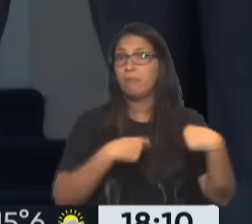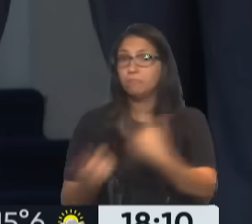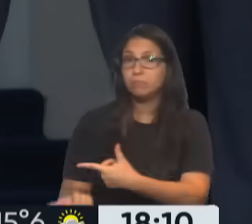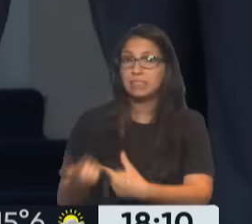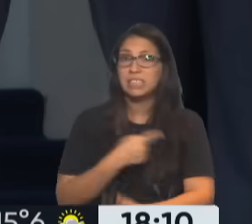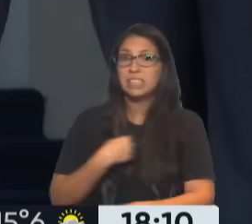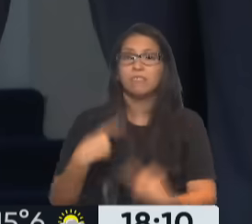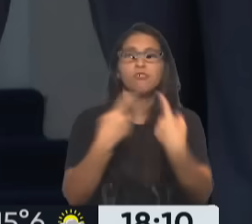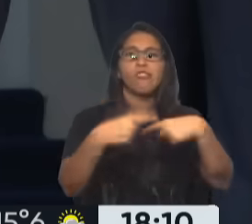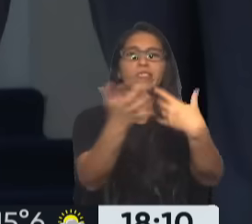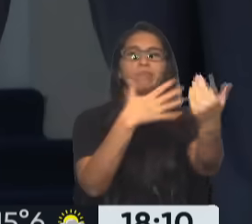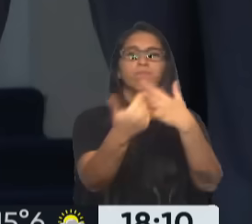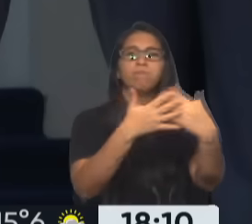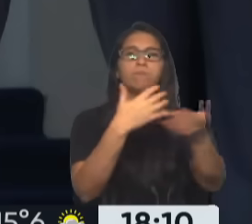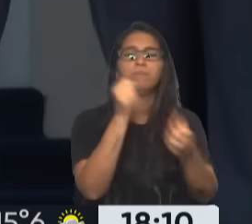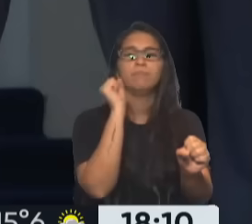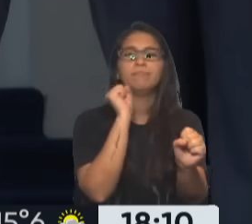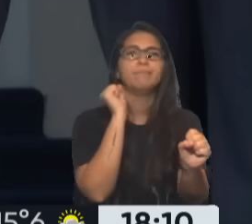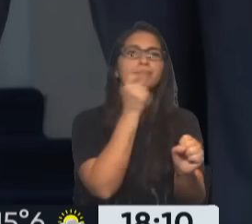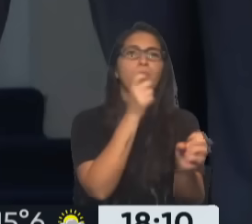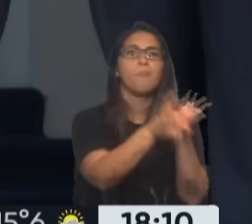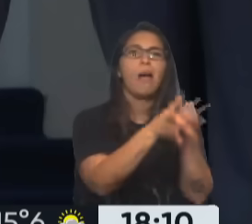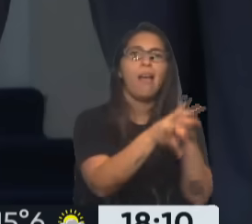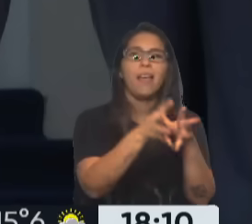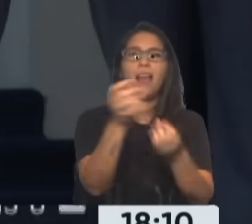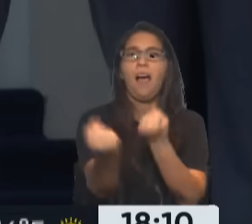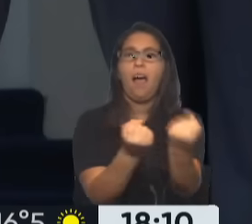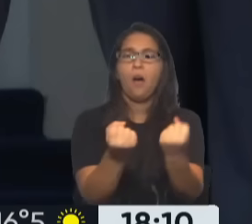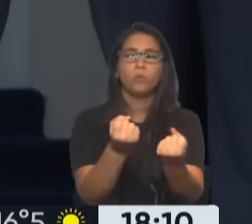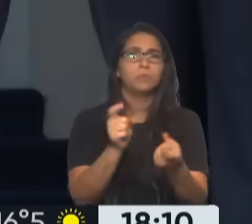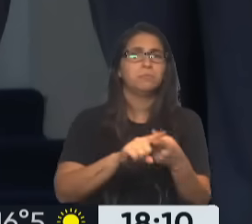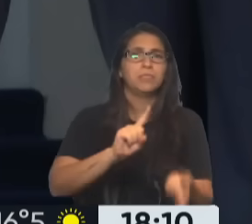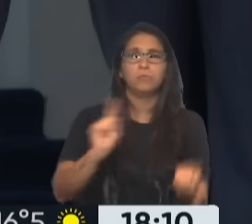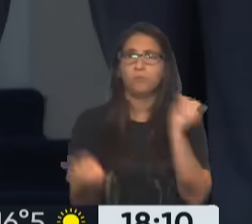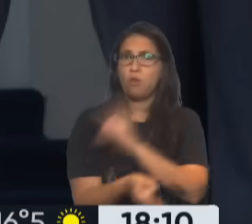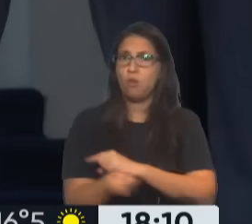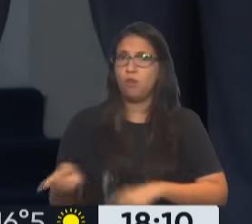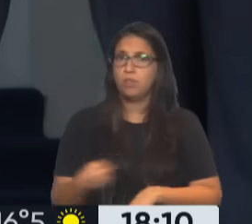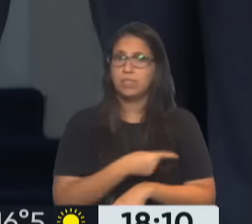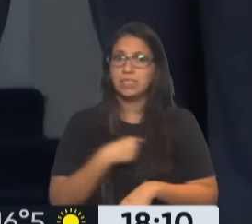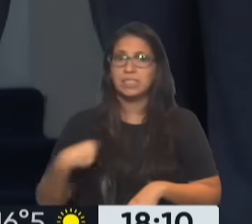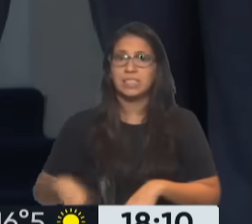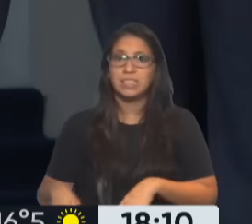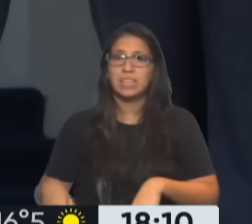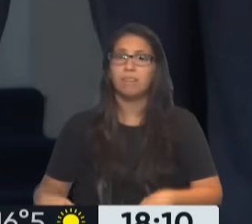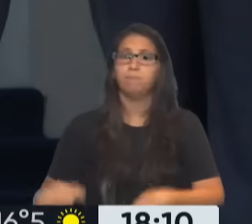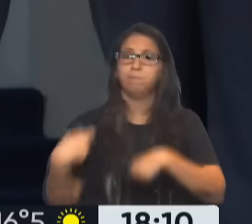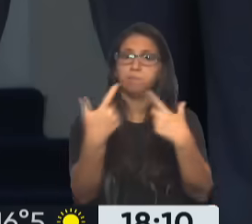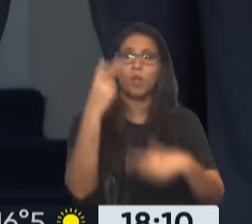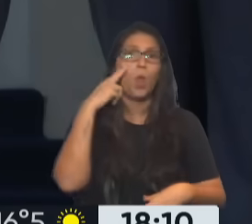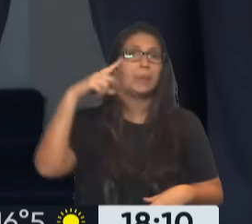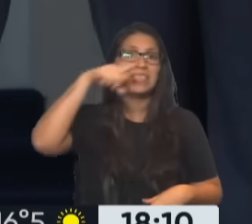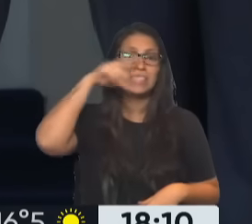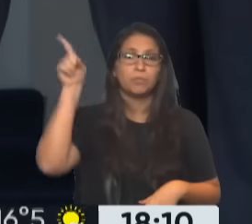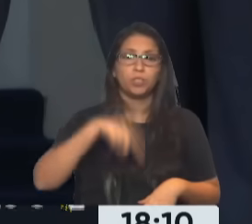bienes manufacturados, especialmente maquinaria y vehículos. Y de manera similar, de las importaciones europeas de China, el 97%